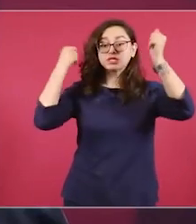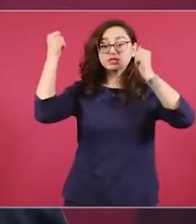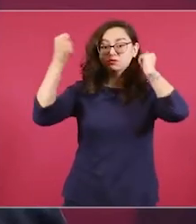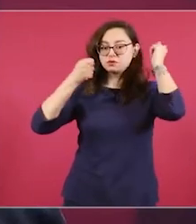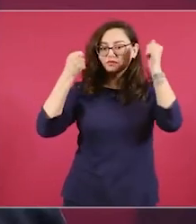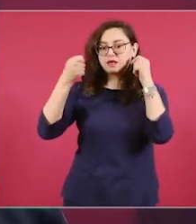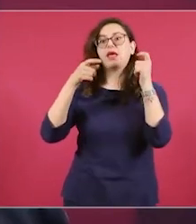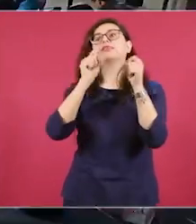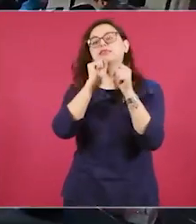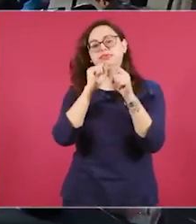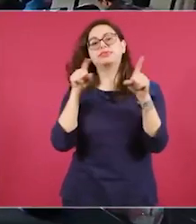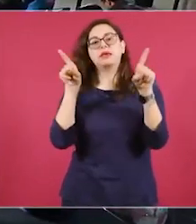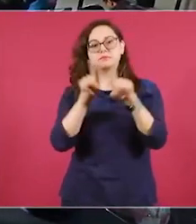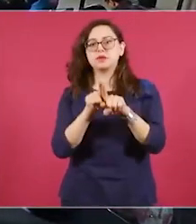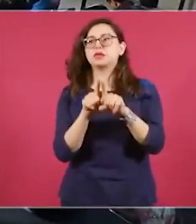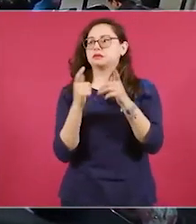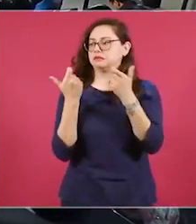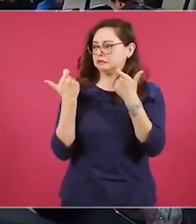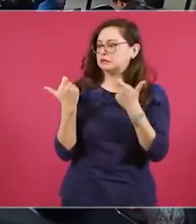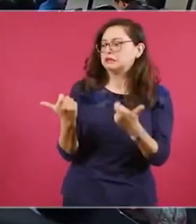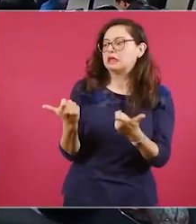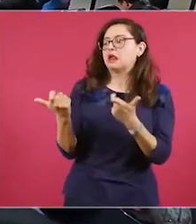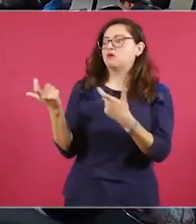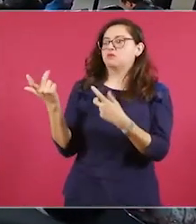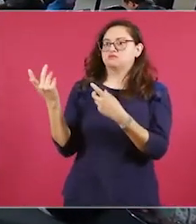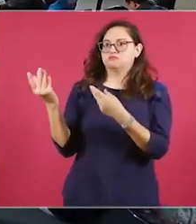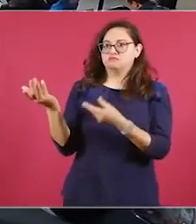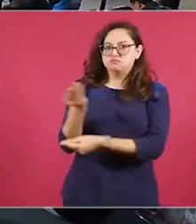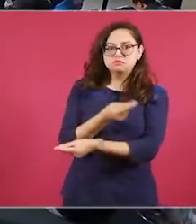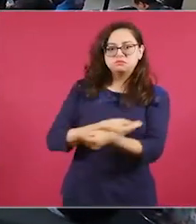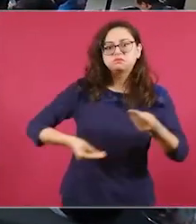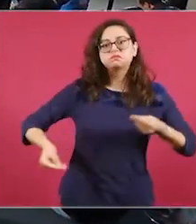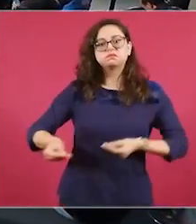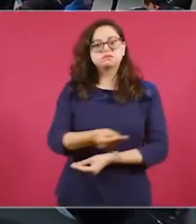genera riqueza y distribuye riqueza,